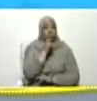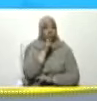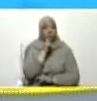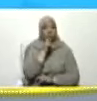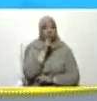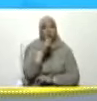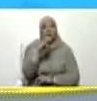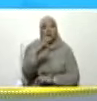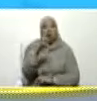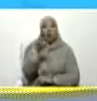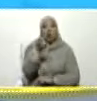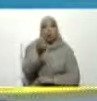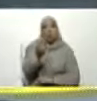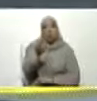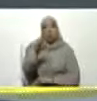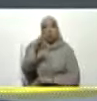Cumanacoa.